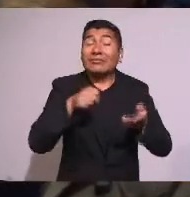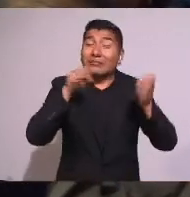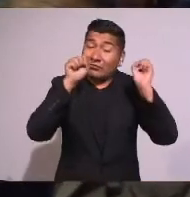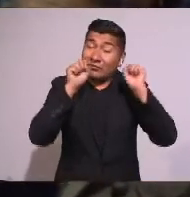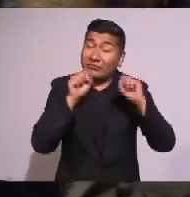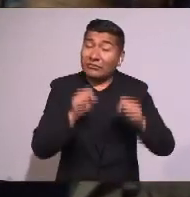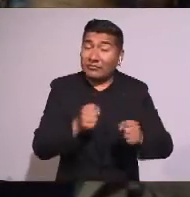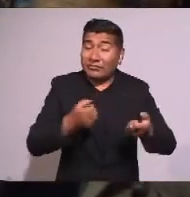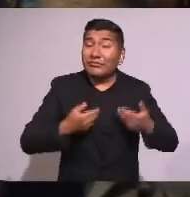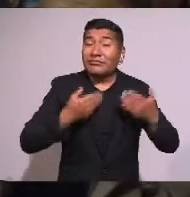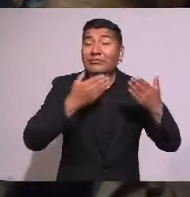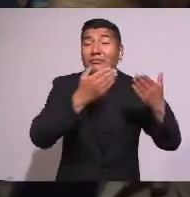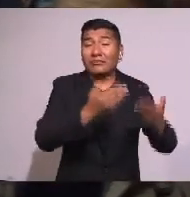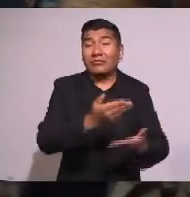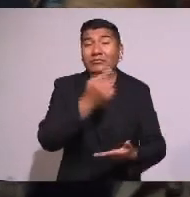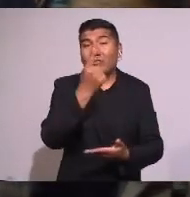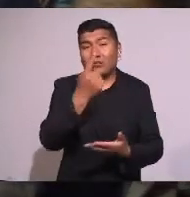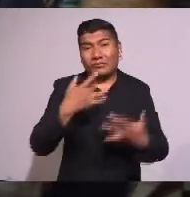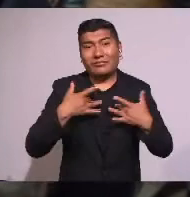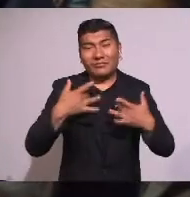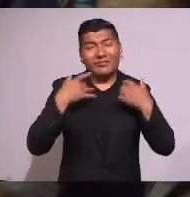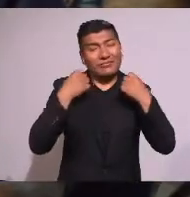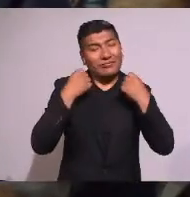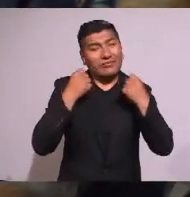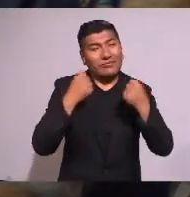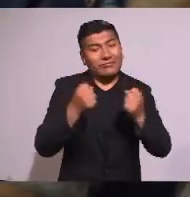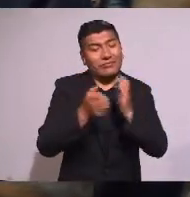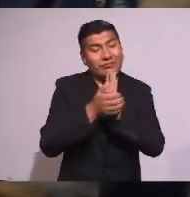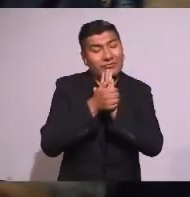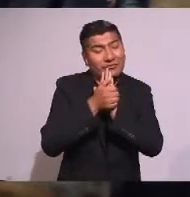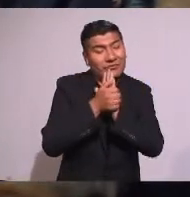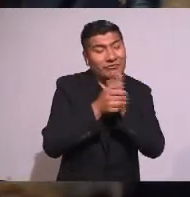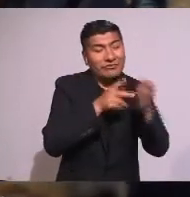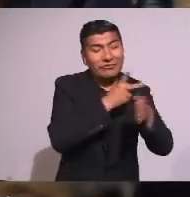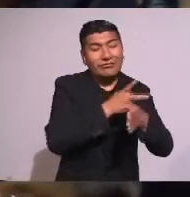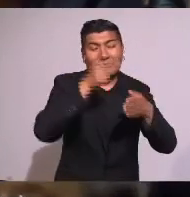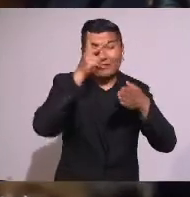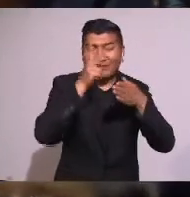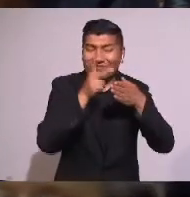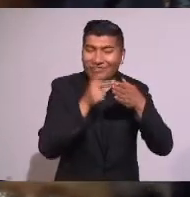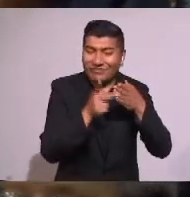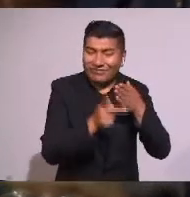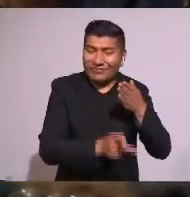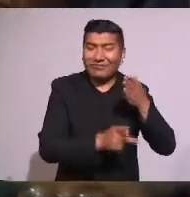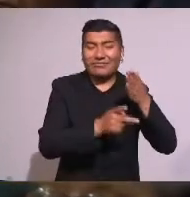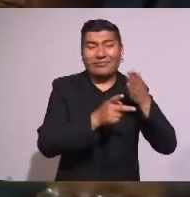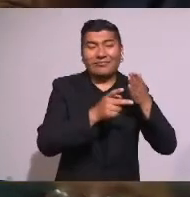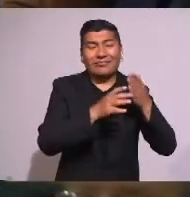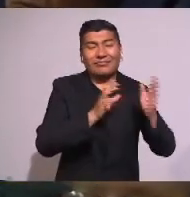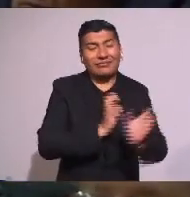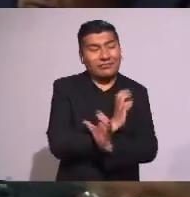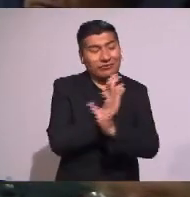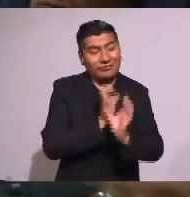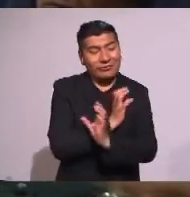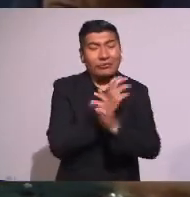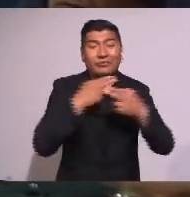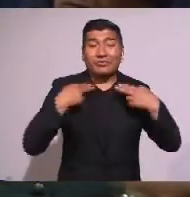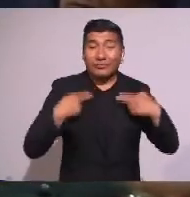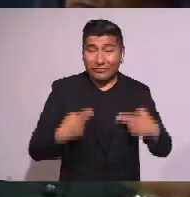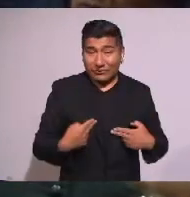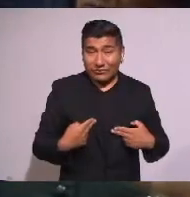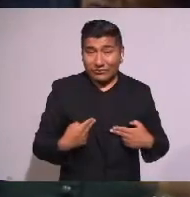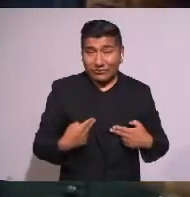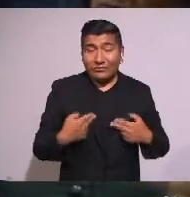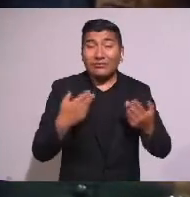podemos ofrecer una sanidad profesional de calidad y de calidez humana y